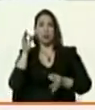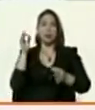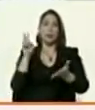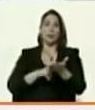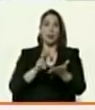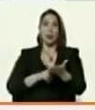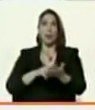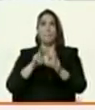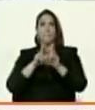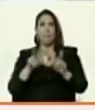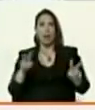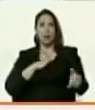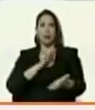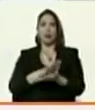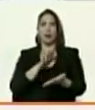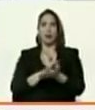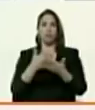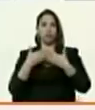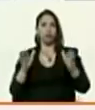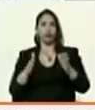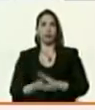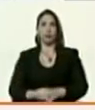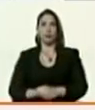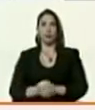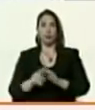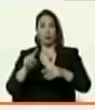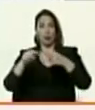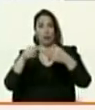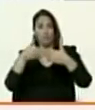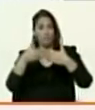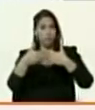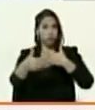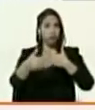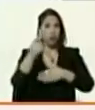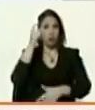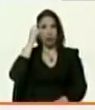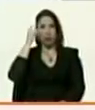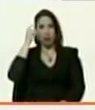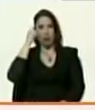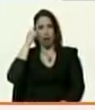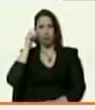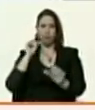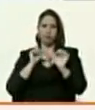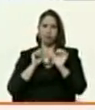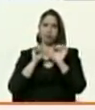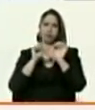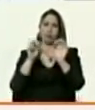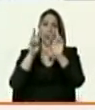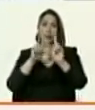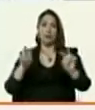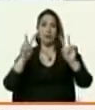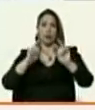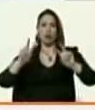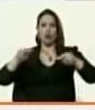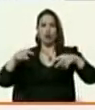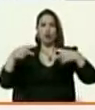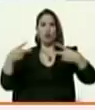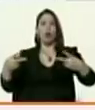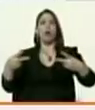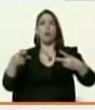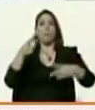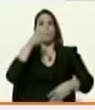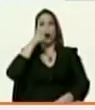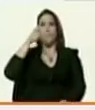la Tranquilidad Pública en los próximos días seguir revisando nuevos casos